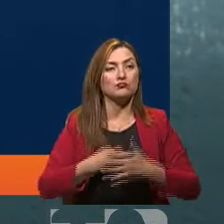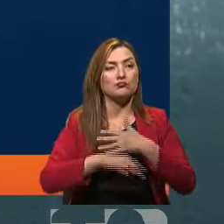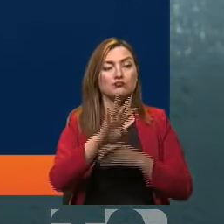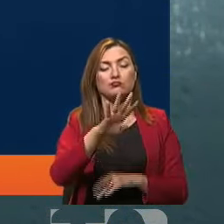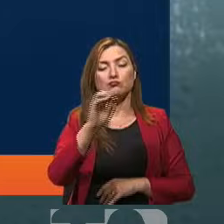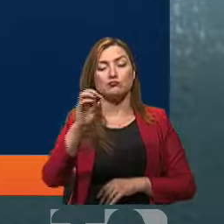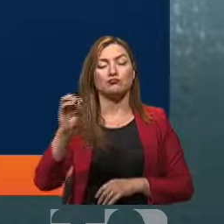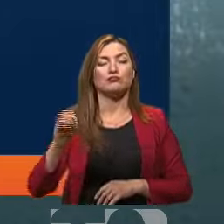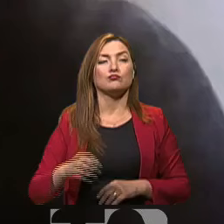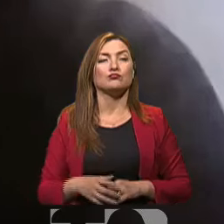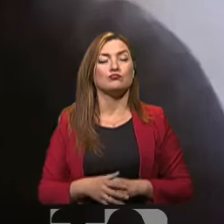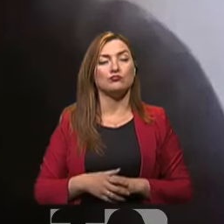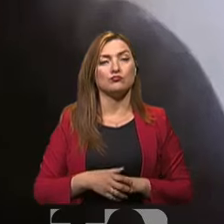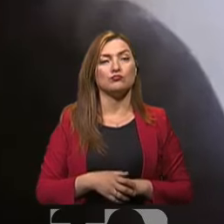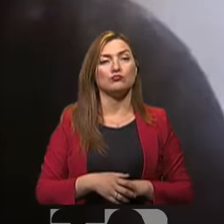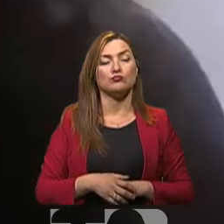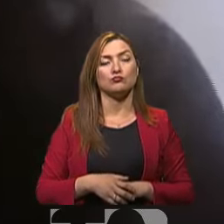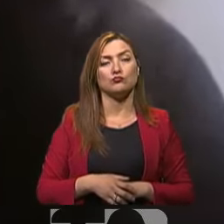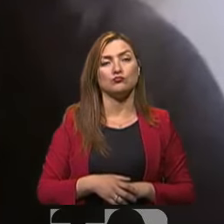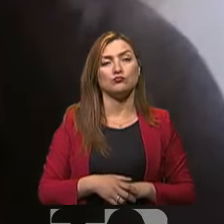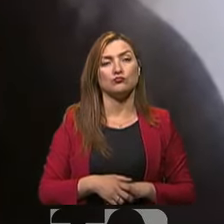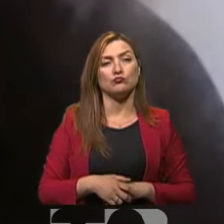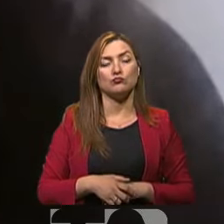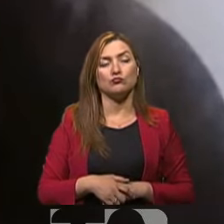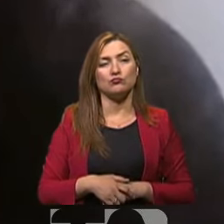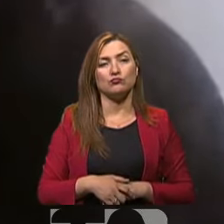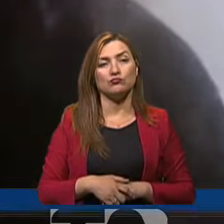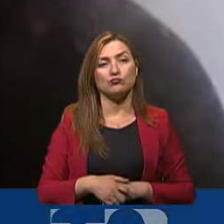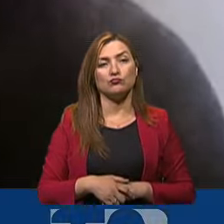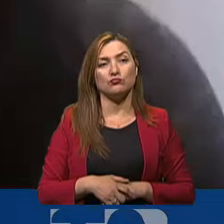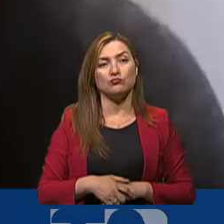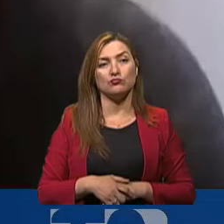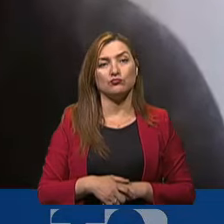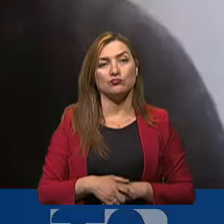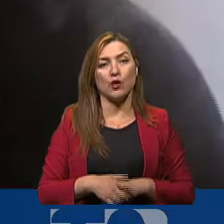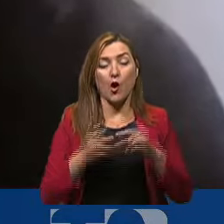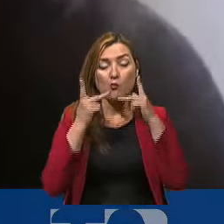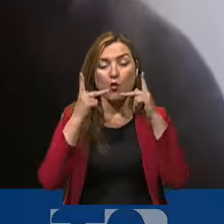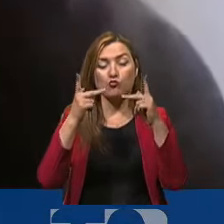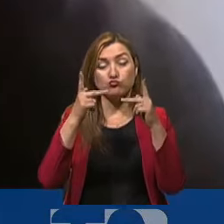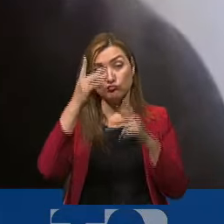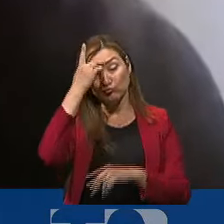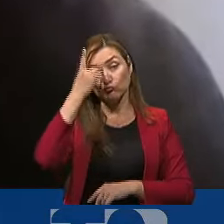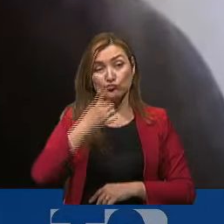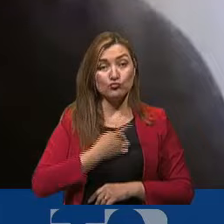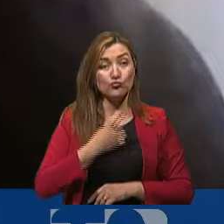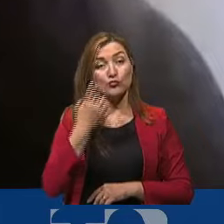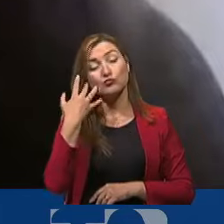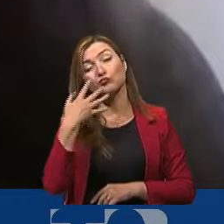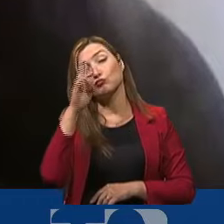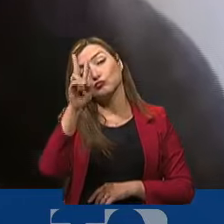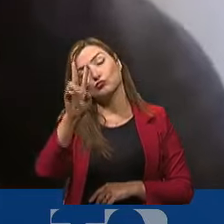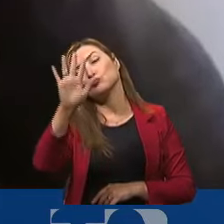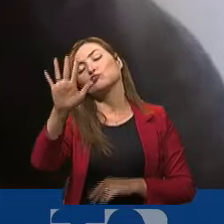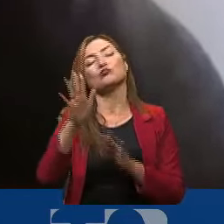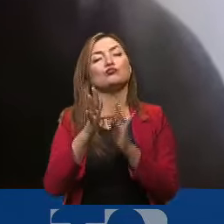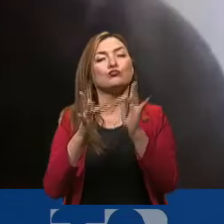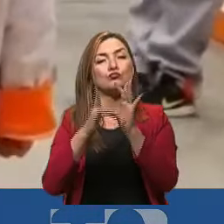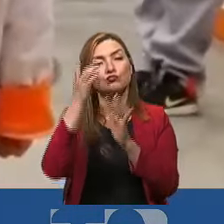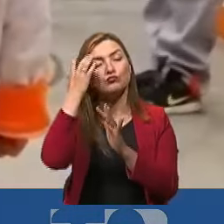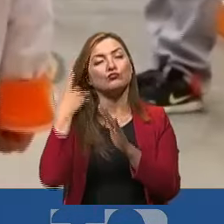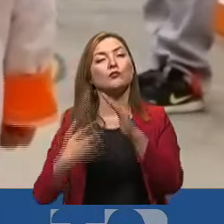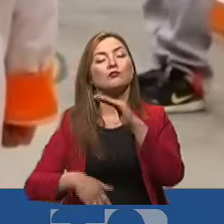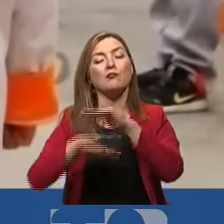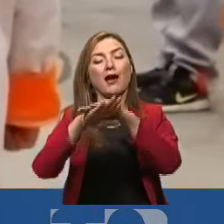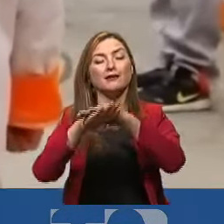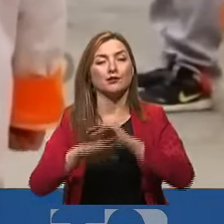de 400 partidas. La publicación de las resoluciones de ganadores se efectuará el 25 de abril. Esa es la fecha tope que nosotros hemos